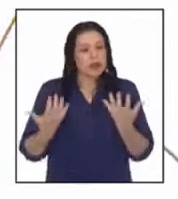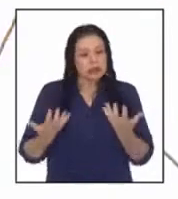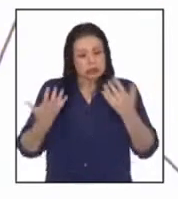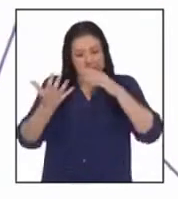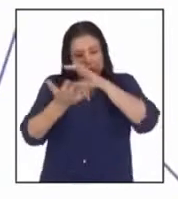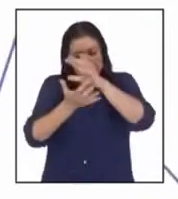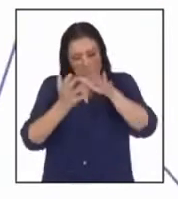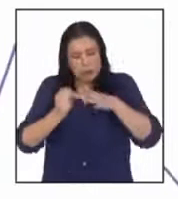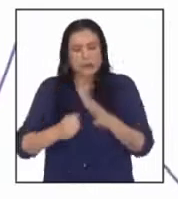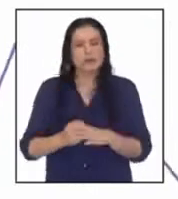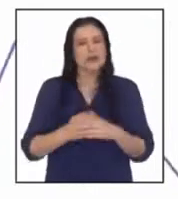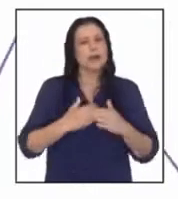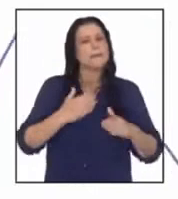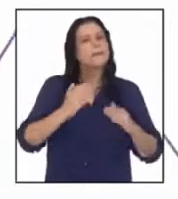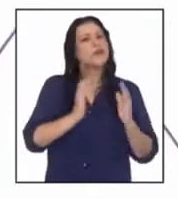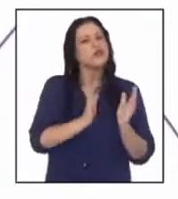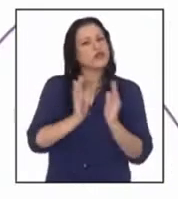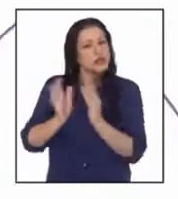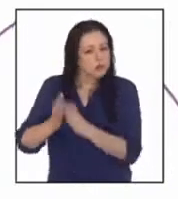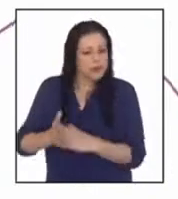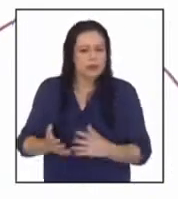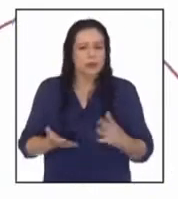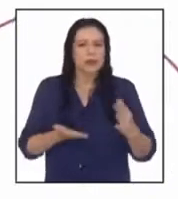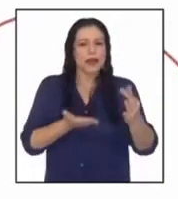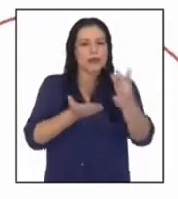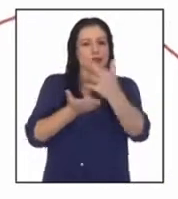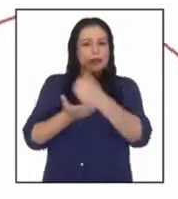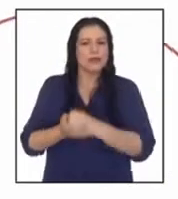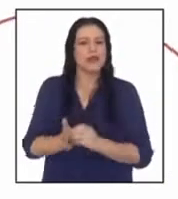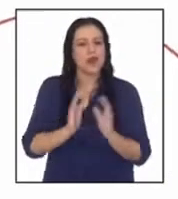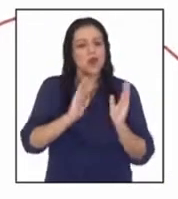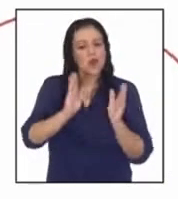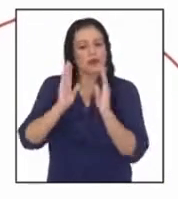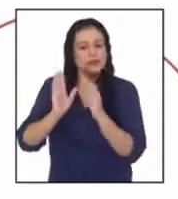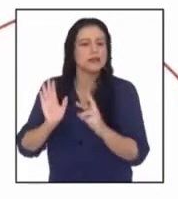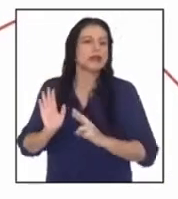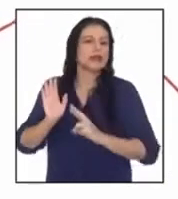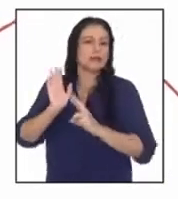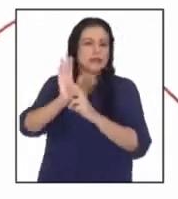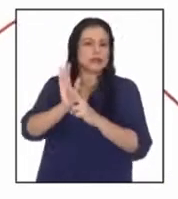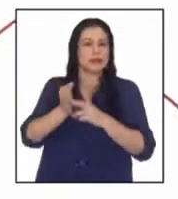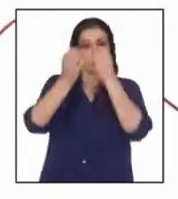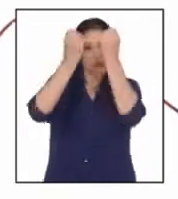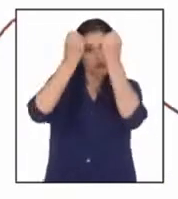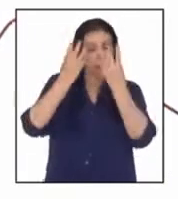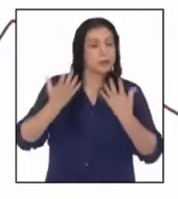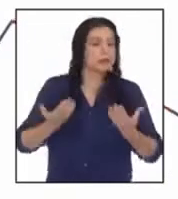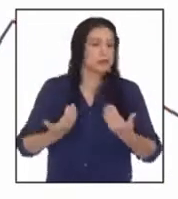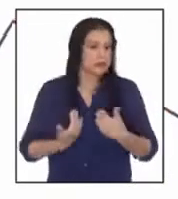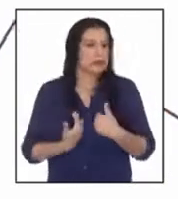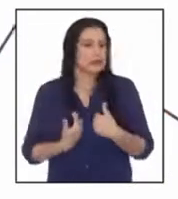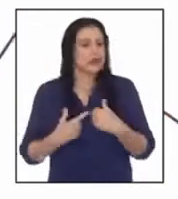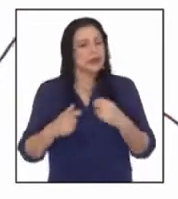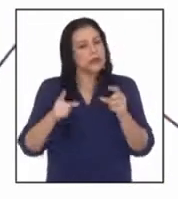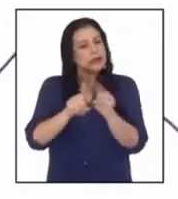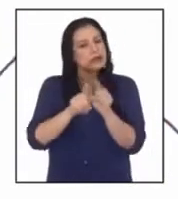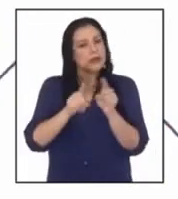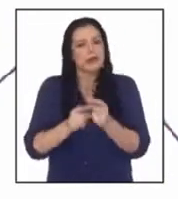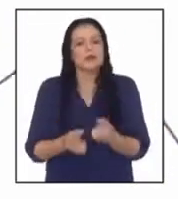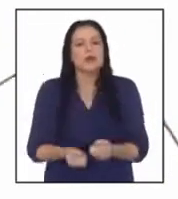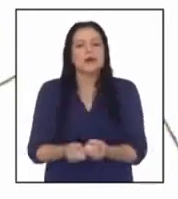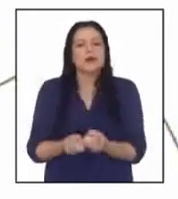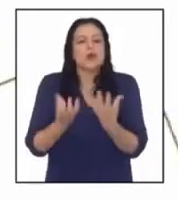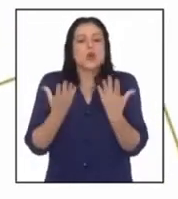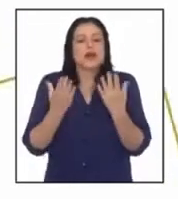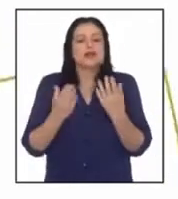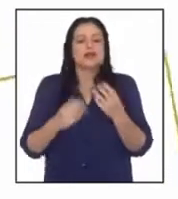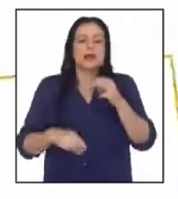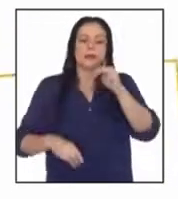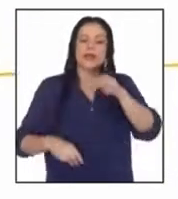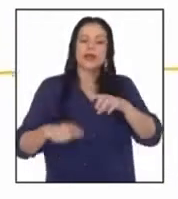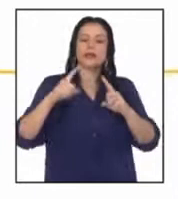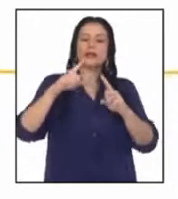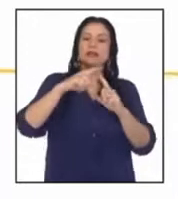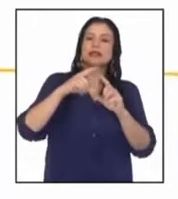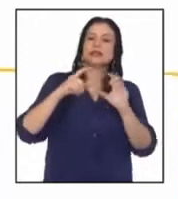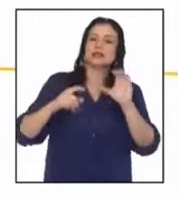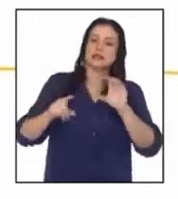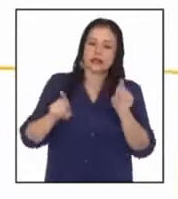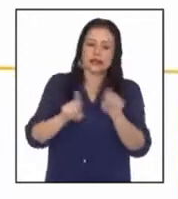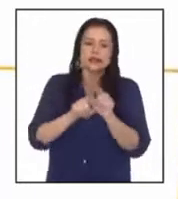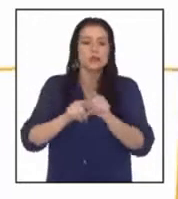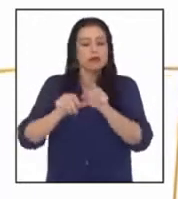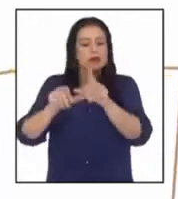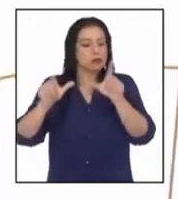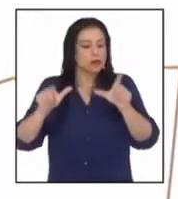adapta procedimientos para recopilar, organizar y representar los datos, así como para calcular las medidas de tendencia central y